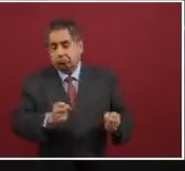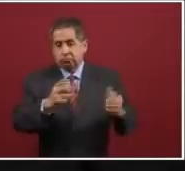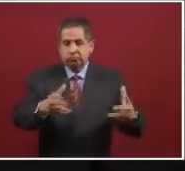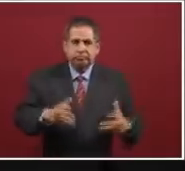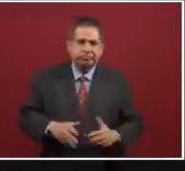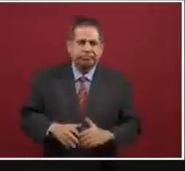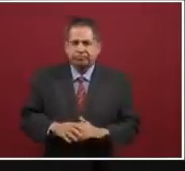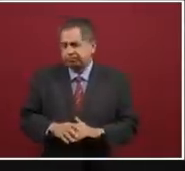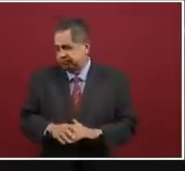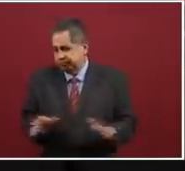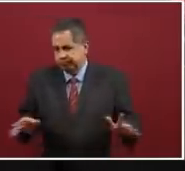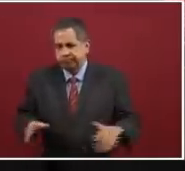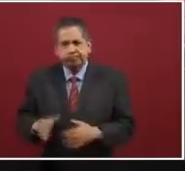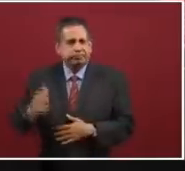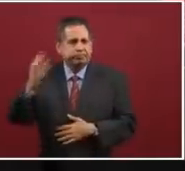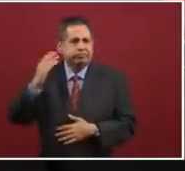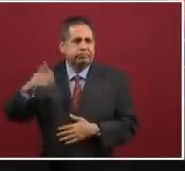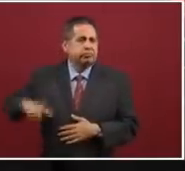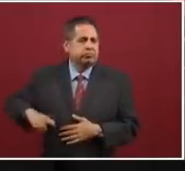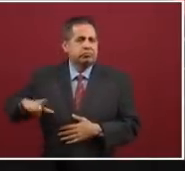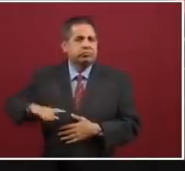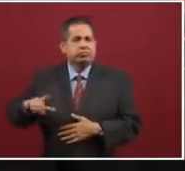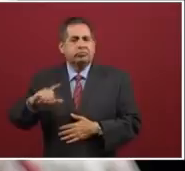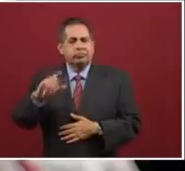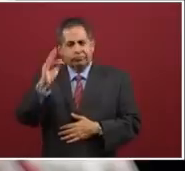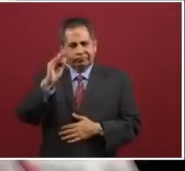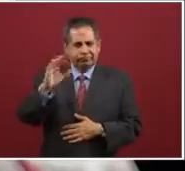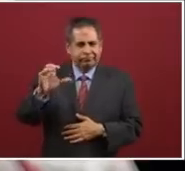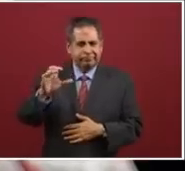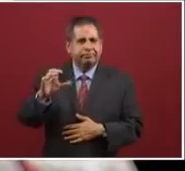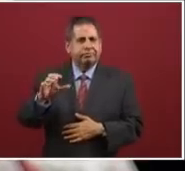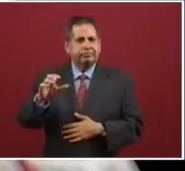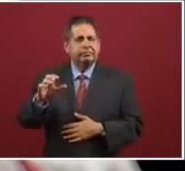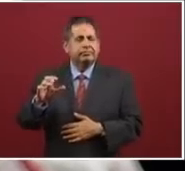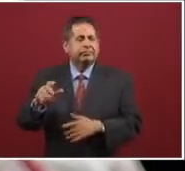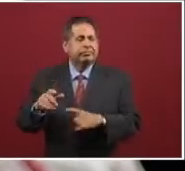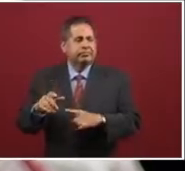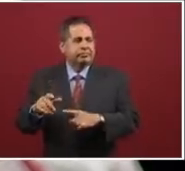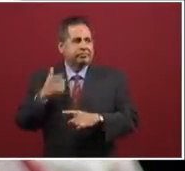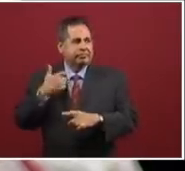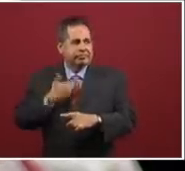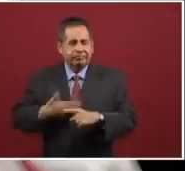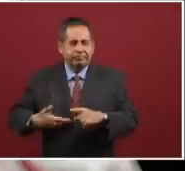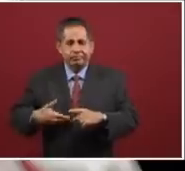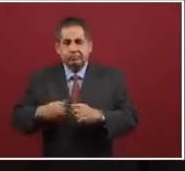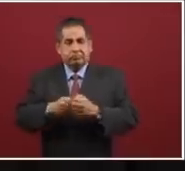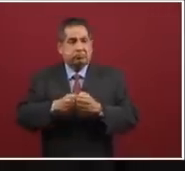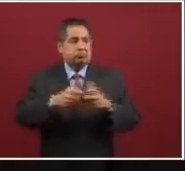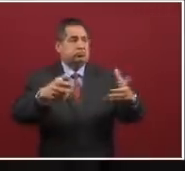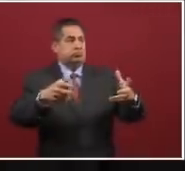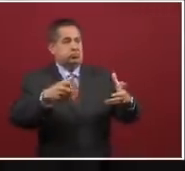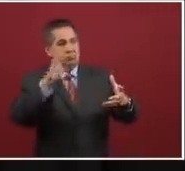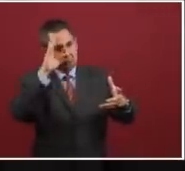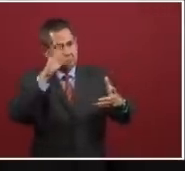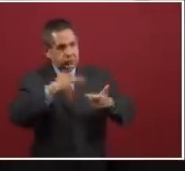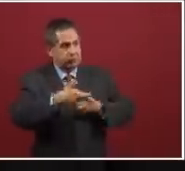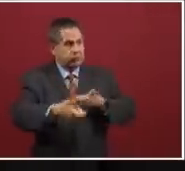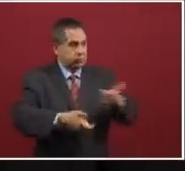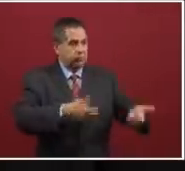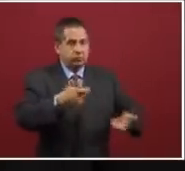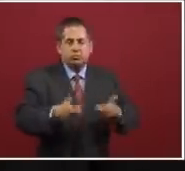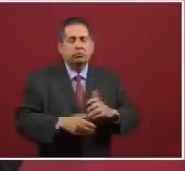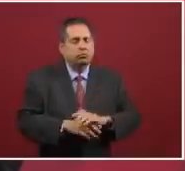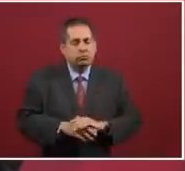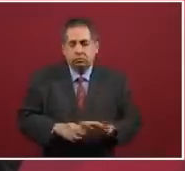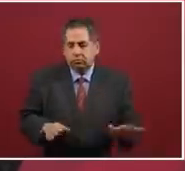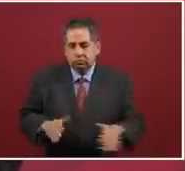en el gobierno de Felipe Calderón, se creció muchísimo el aparato burocrático y sobre